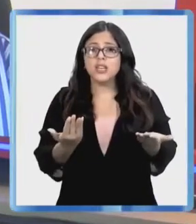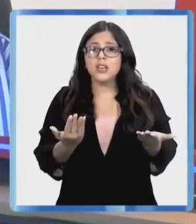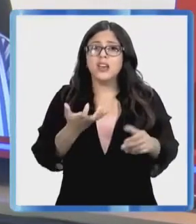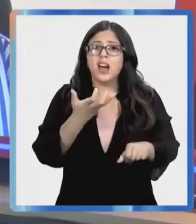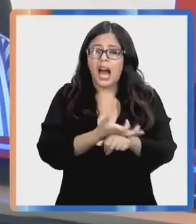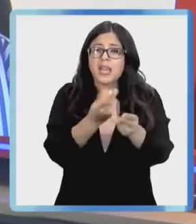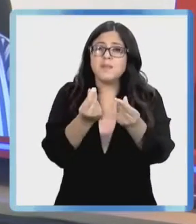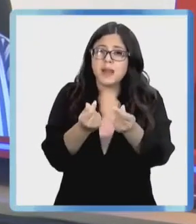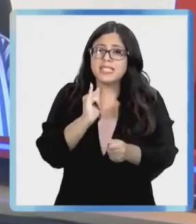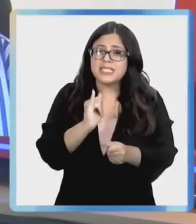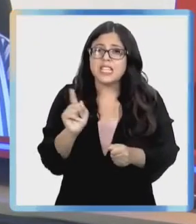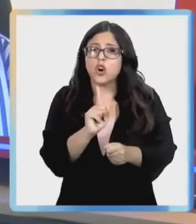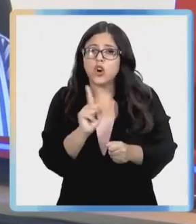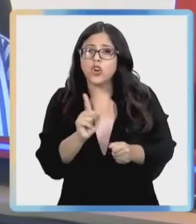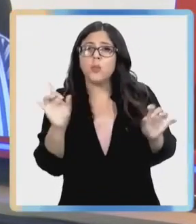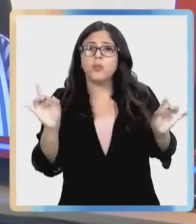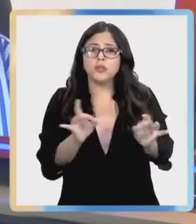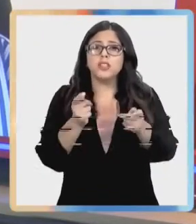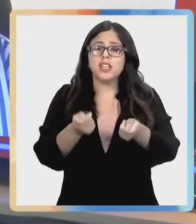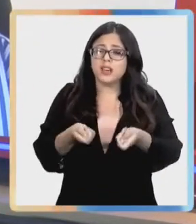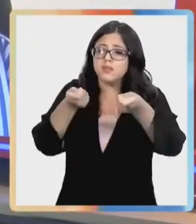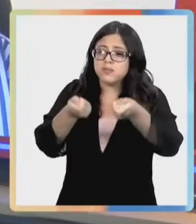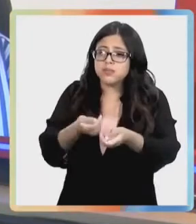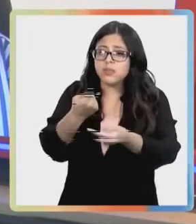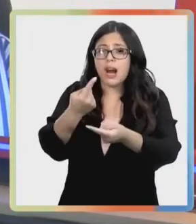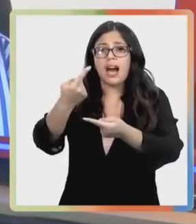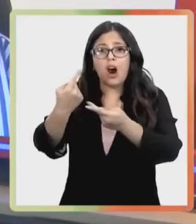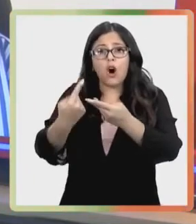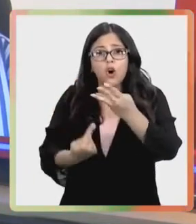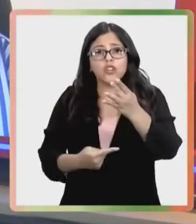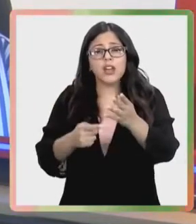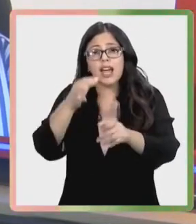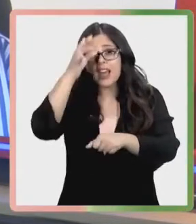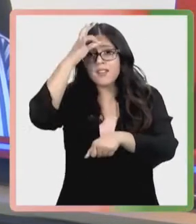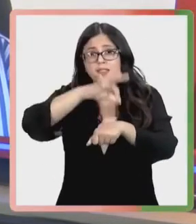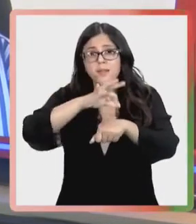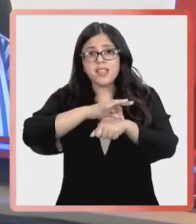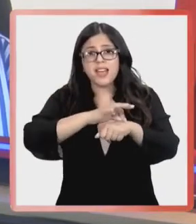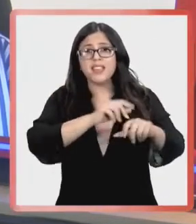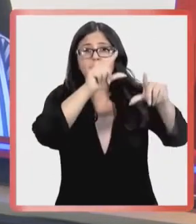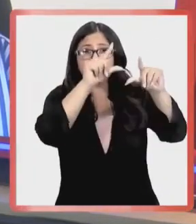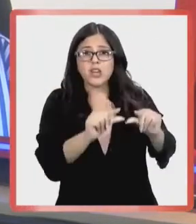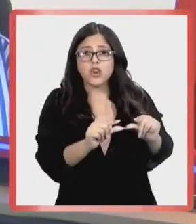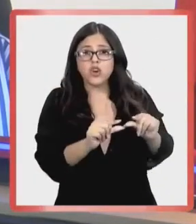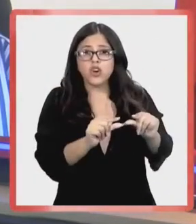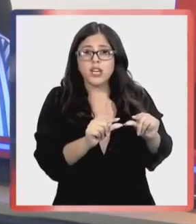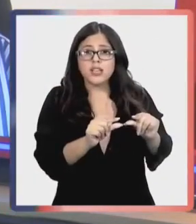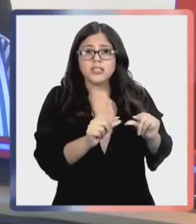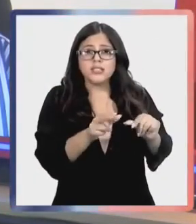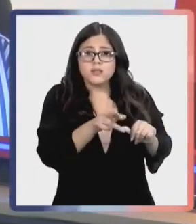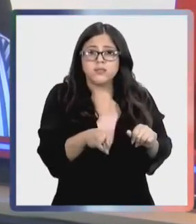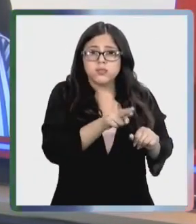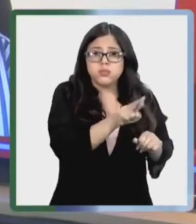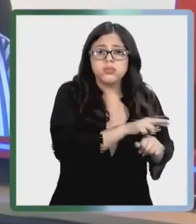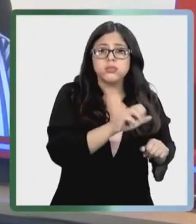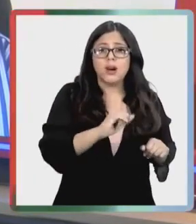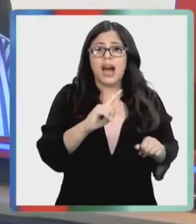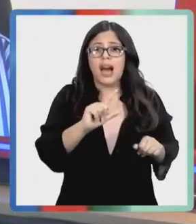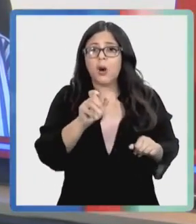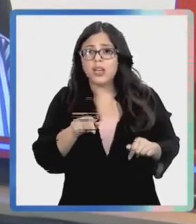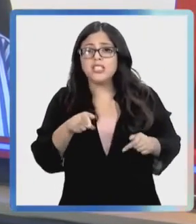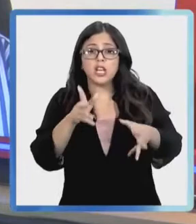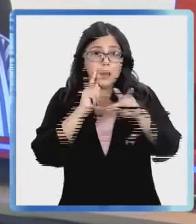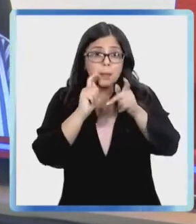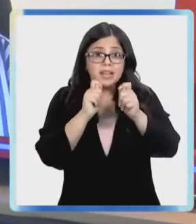¿alcanzan o no los recursos? ¿Habría a lo mejor que entregar esta cobertura a algunas enfermedades poco frecuentes al plan auge? Es decir, y en momentos tan complejos como los que